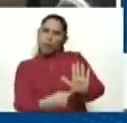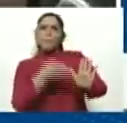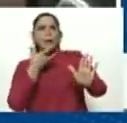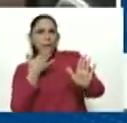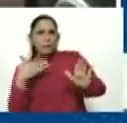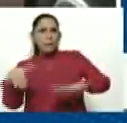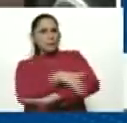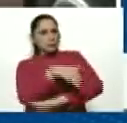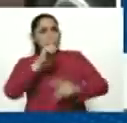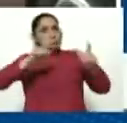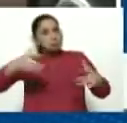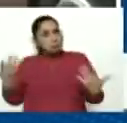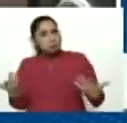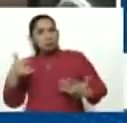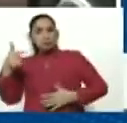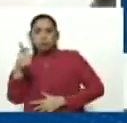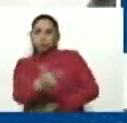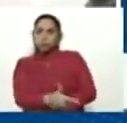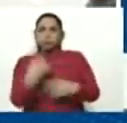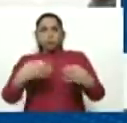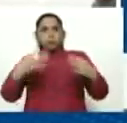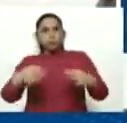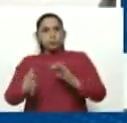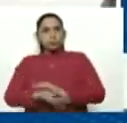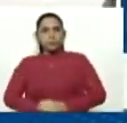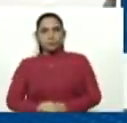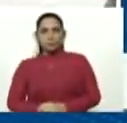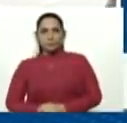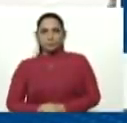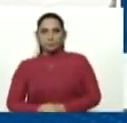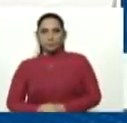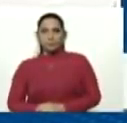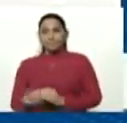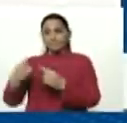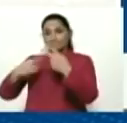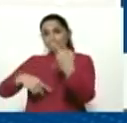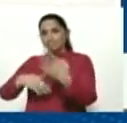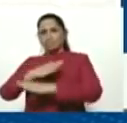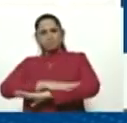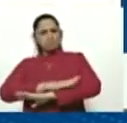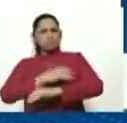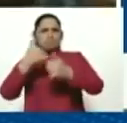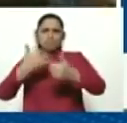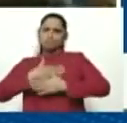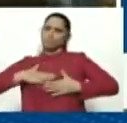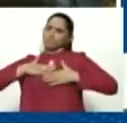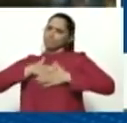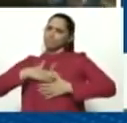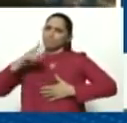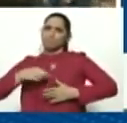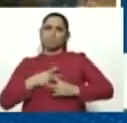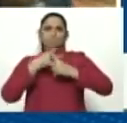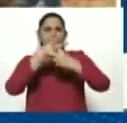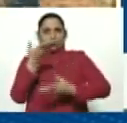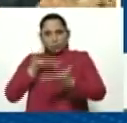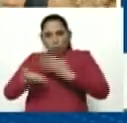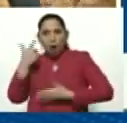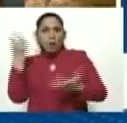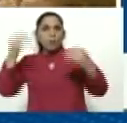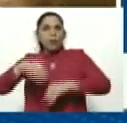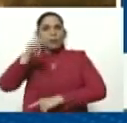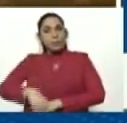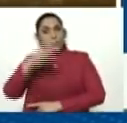calle, el transporte público, aquella disciplina, aquella voluntad de cooperación,